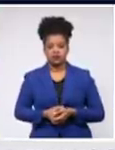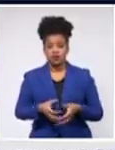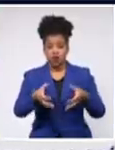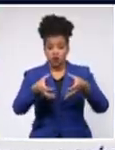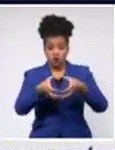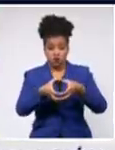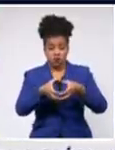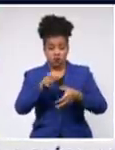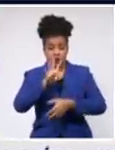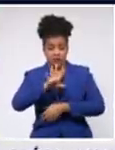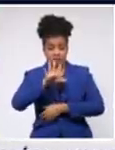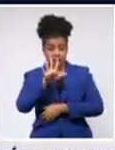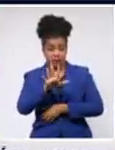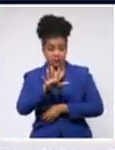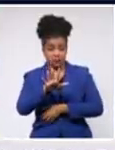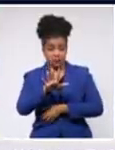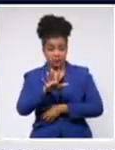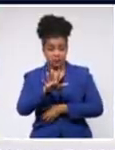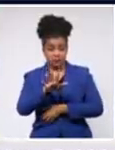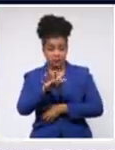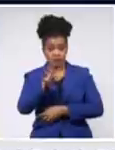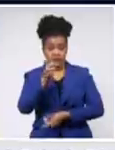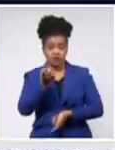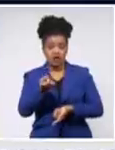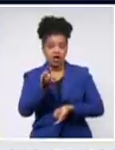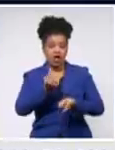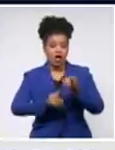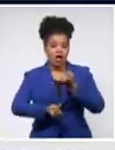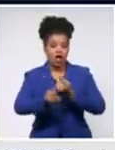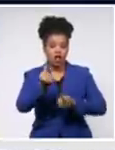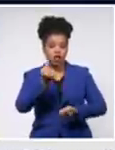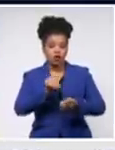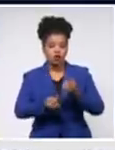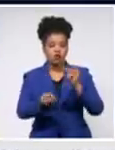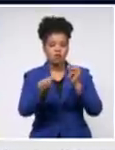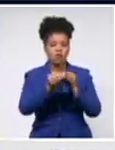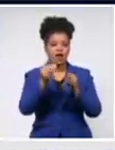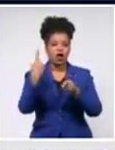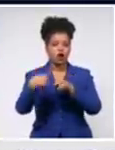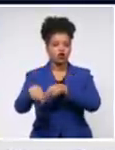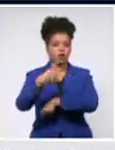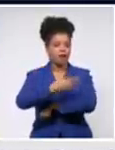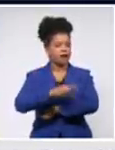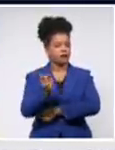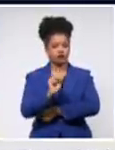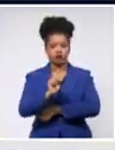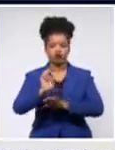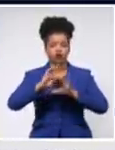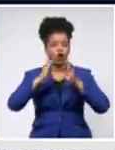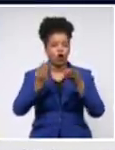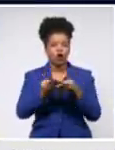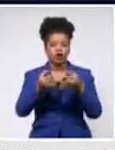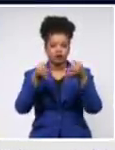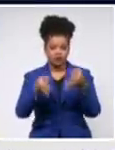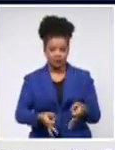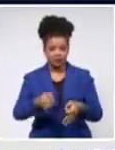COVID-19 tienen fuente de infección en el exterior de nuestro país, ya lo dijimos, son casos